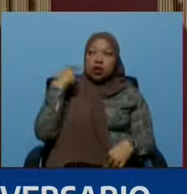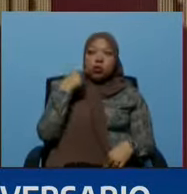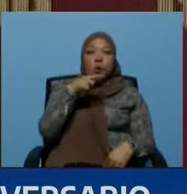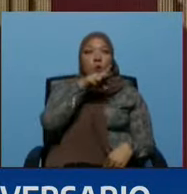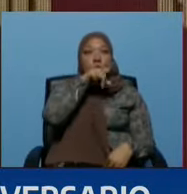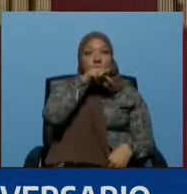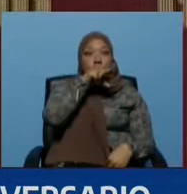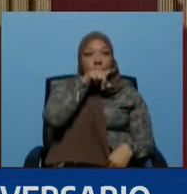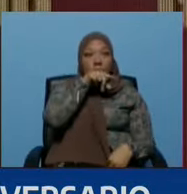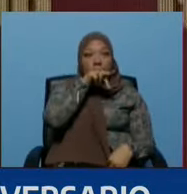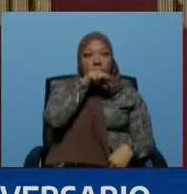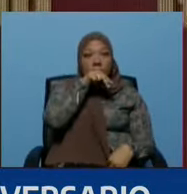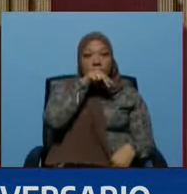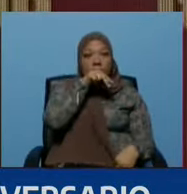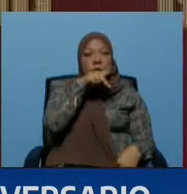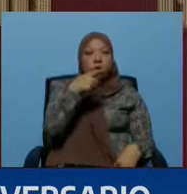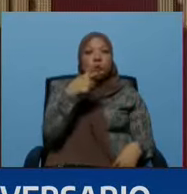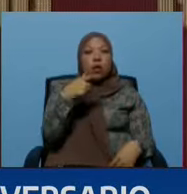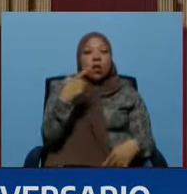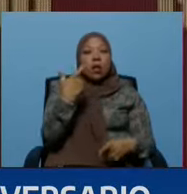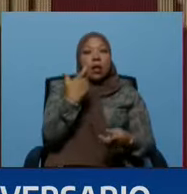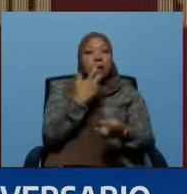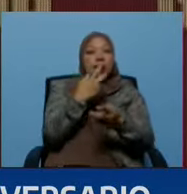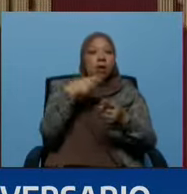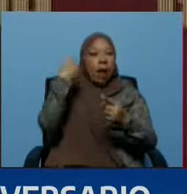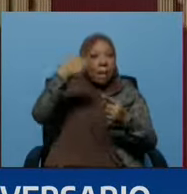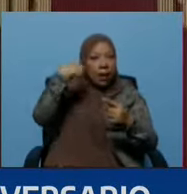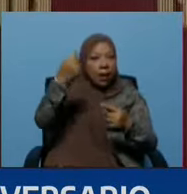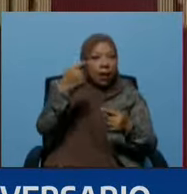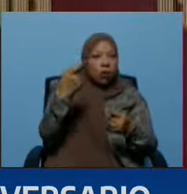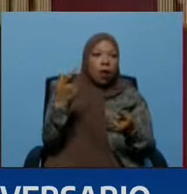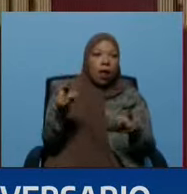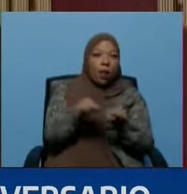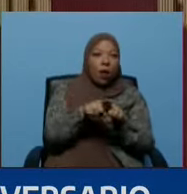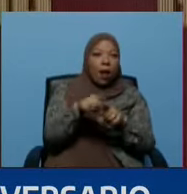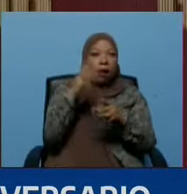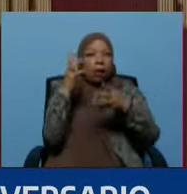cuando hablé de El Exorcista. ¿Ustedes la vieron?